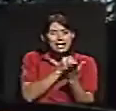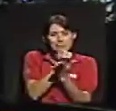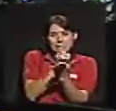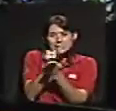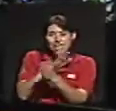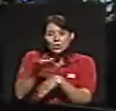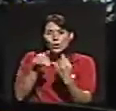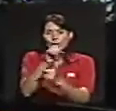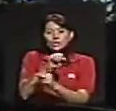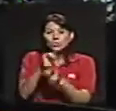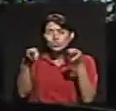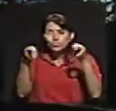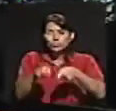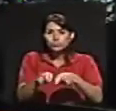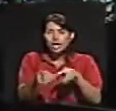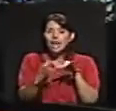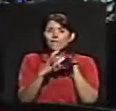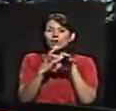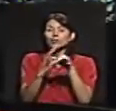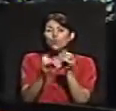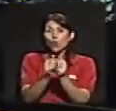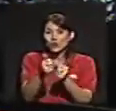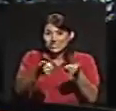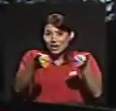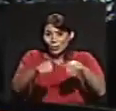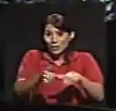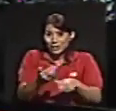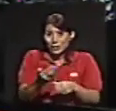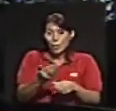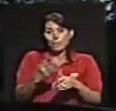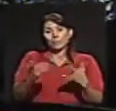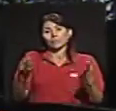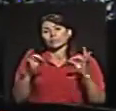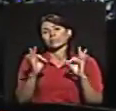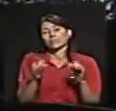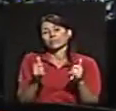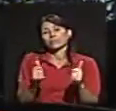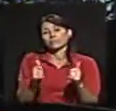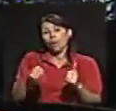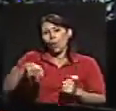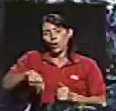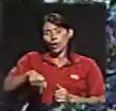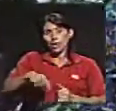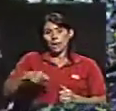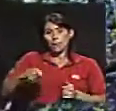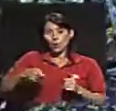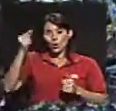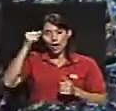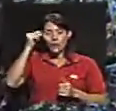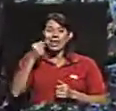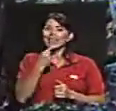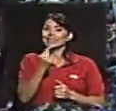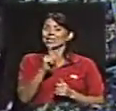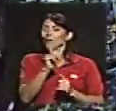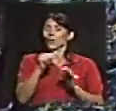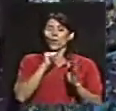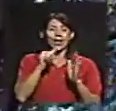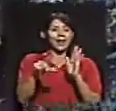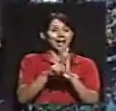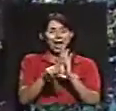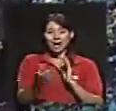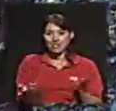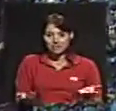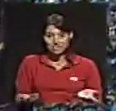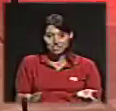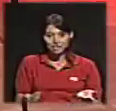en relación a este acuerdo que se dio, que bueno, hoy la Procuraduría por dicha nos dice es ilegal. Pero precisamente, entonces, precisamente